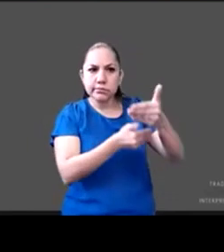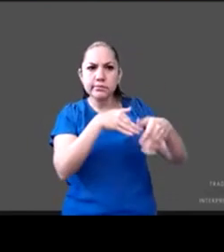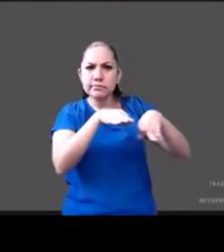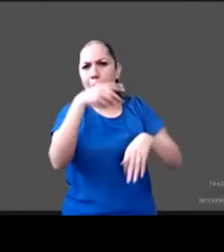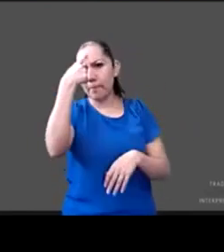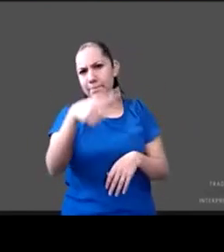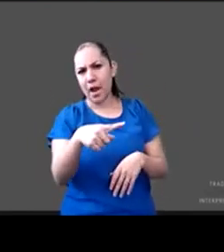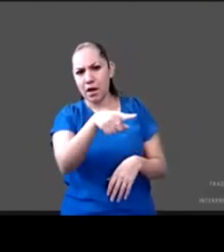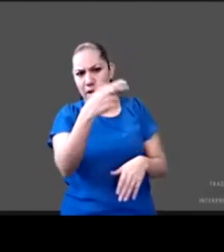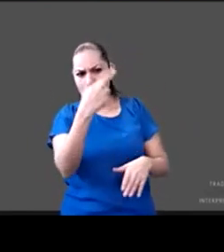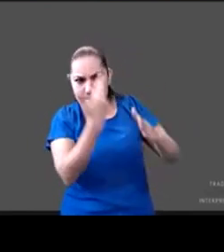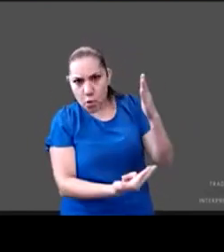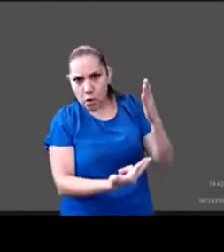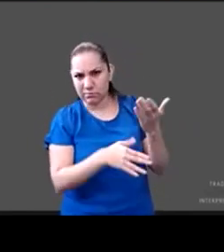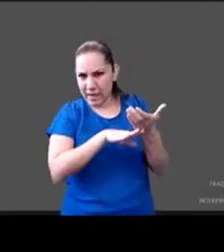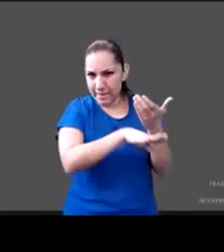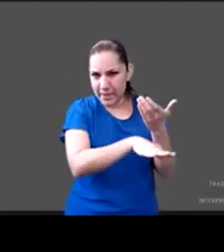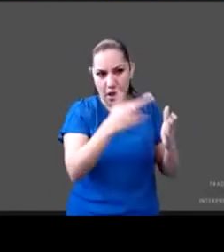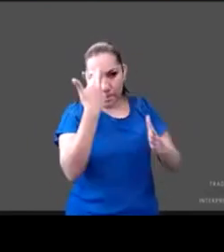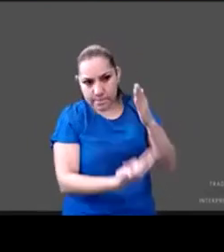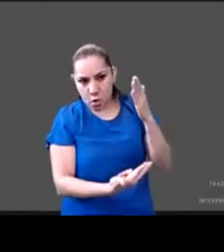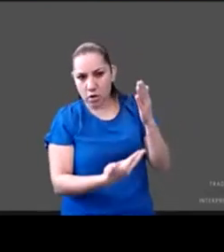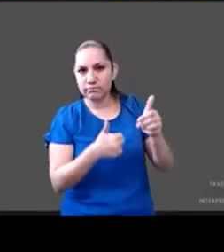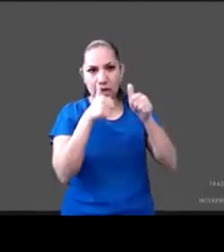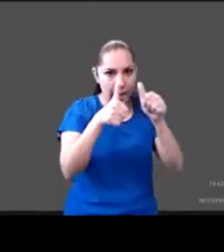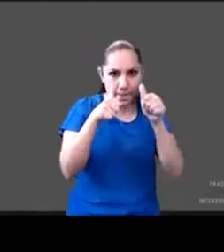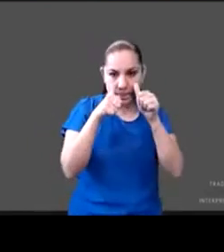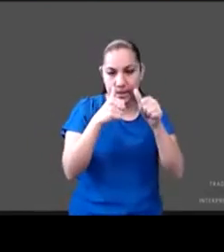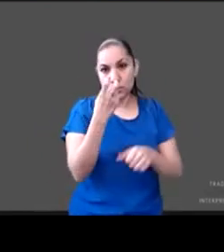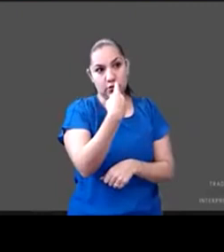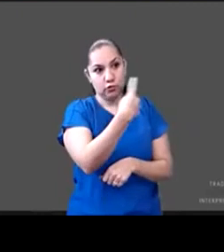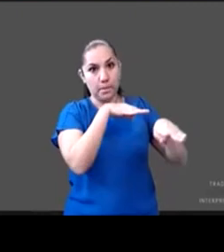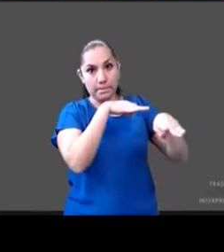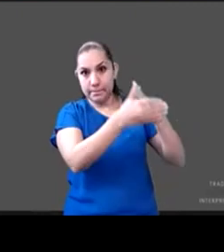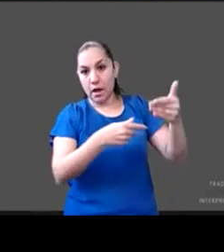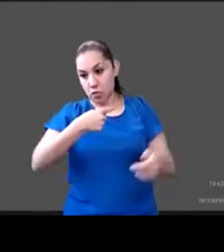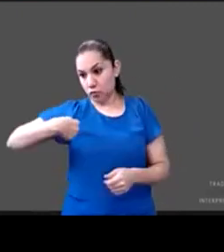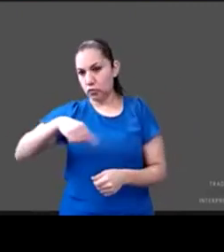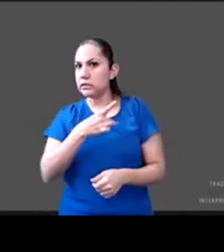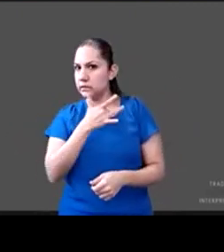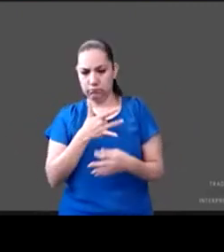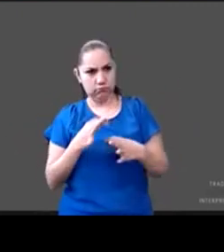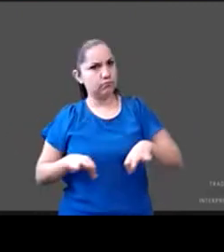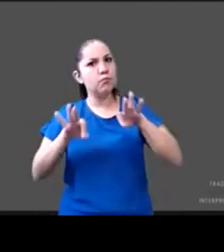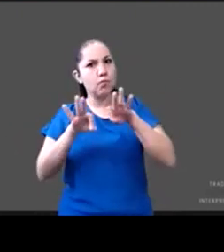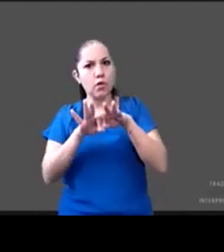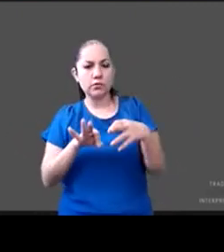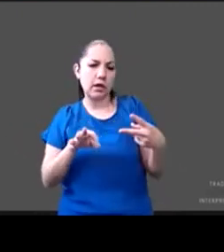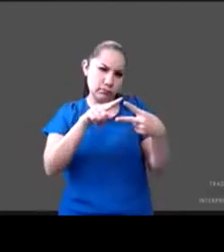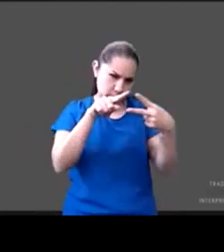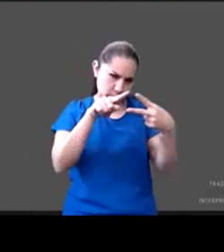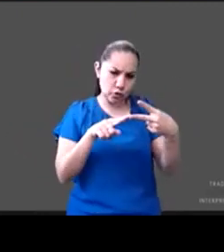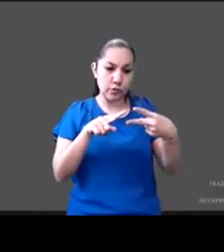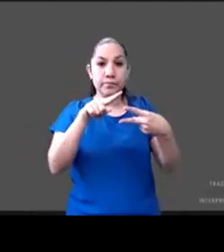ejercidas contra niños, niños y adolescentes, y creo que fue importante para nosotros en dos vías. En una, que sería pues haber tenido aquí